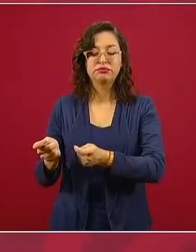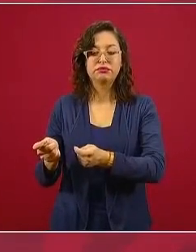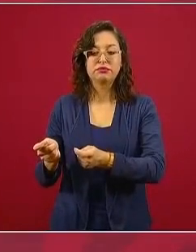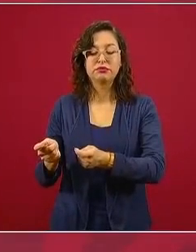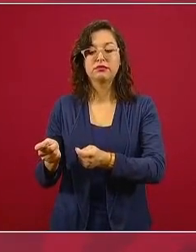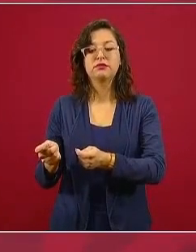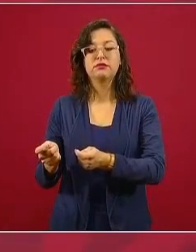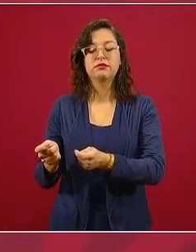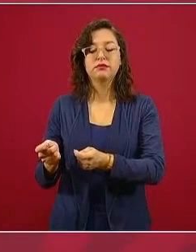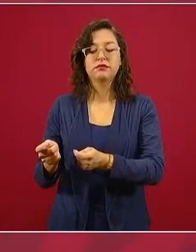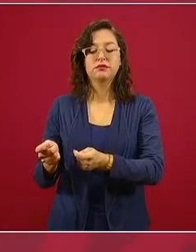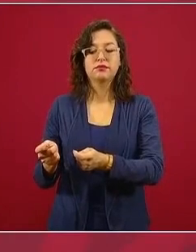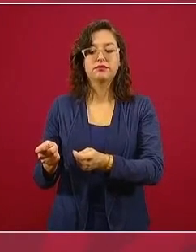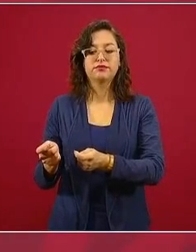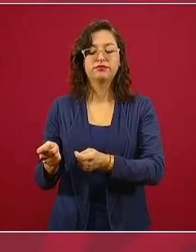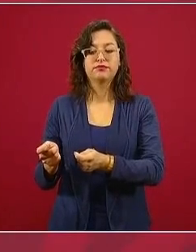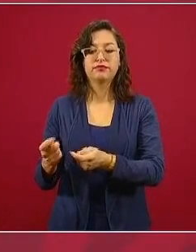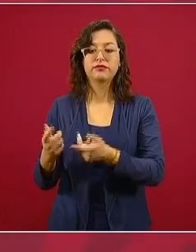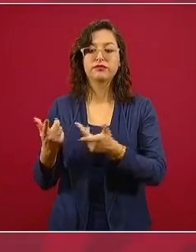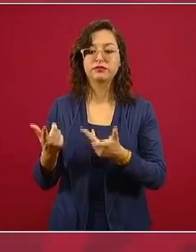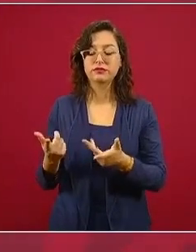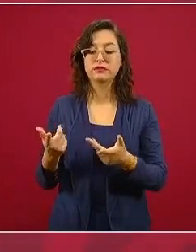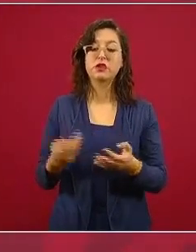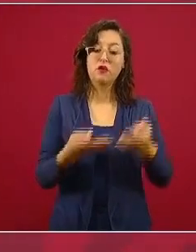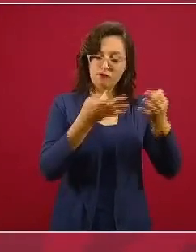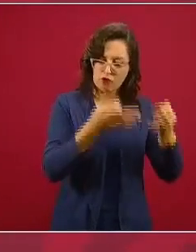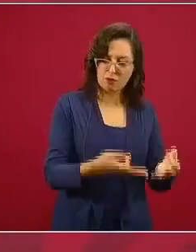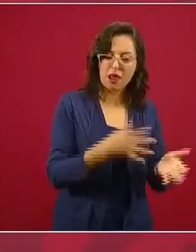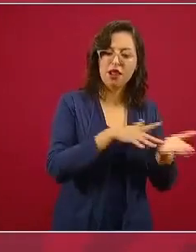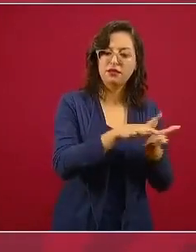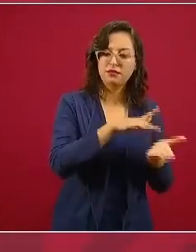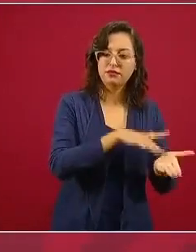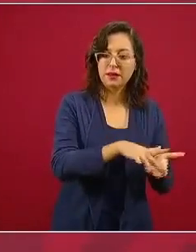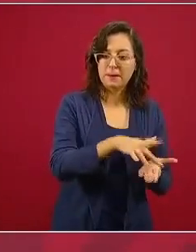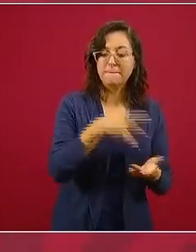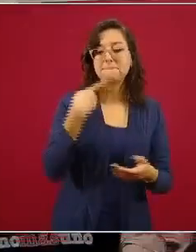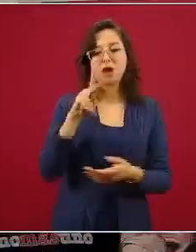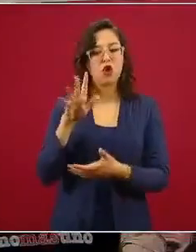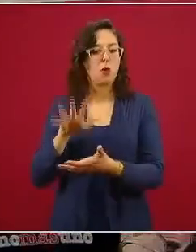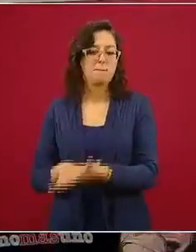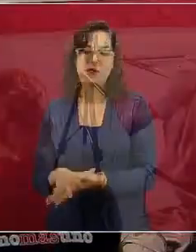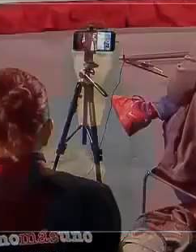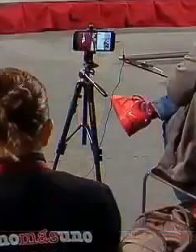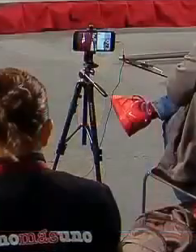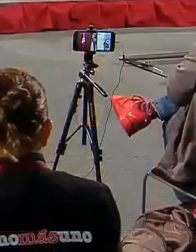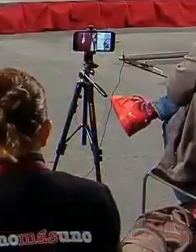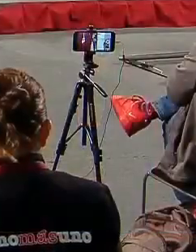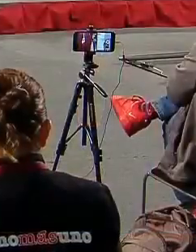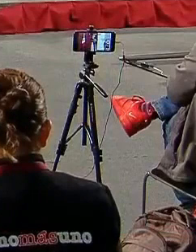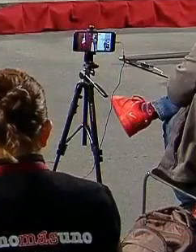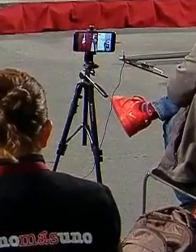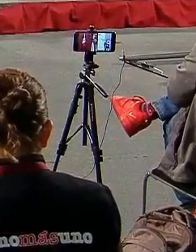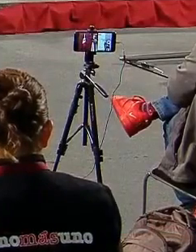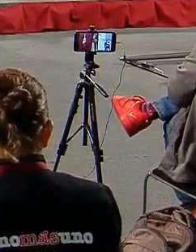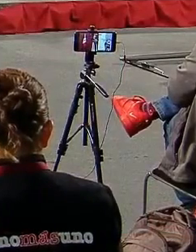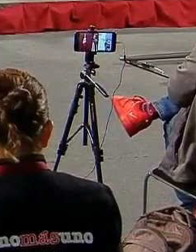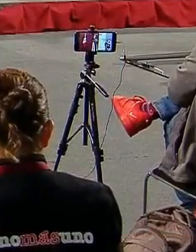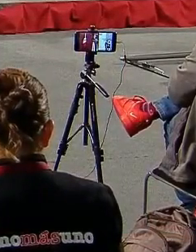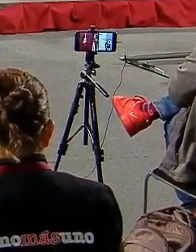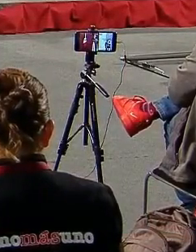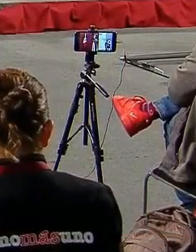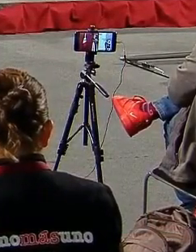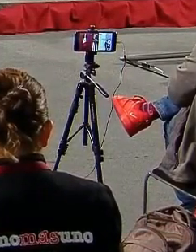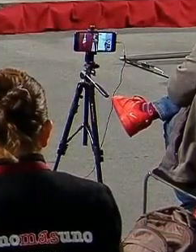incluye a integrantes de la economía formal, pero también la mayoría son miembros de la